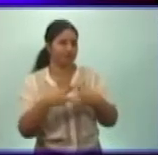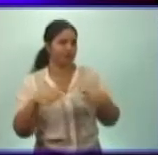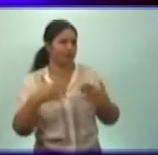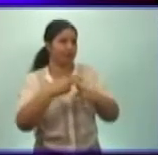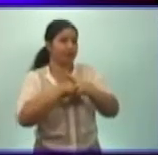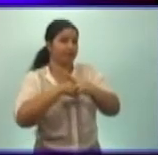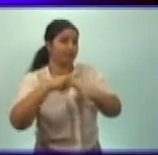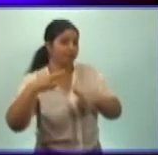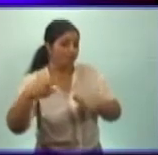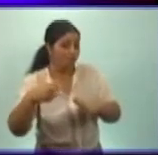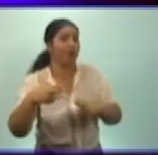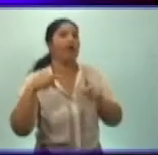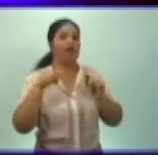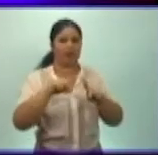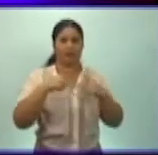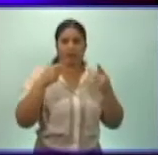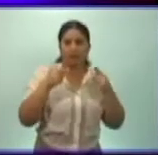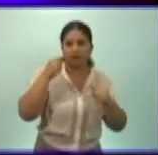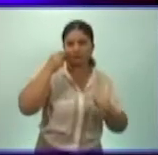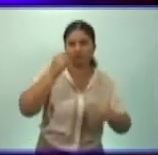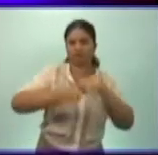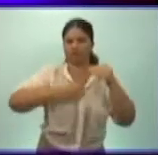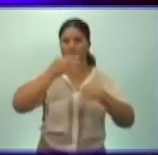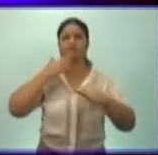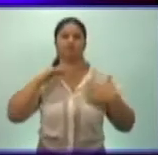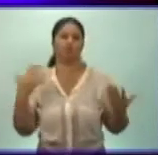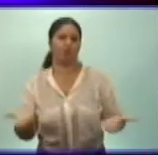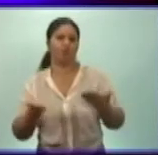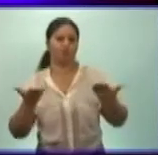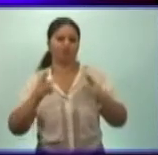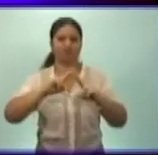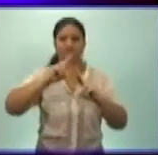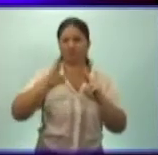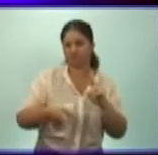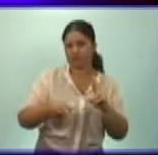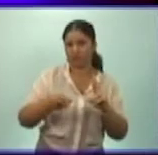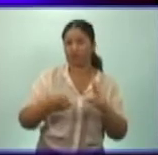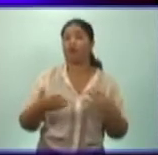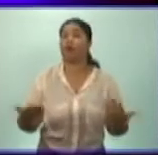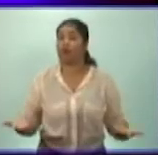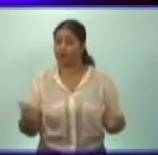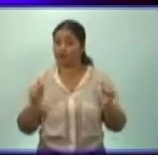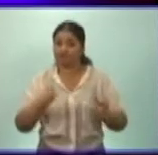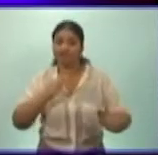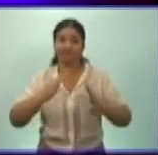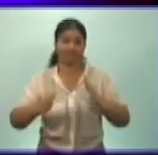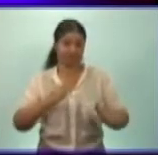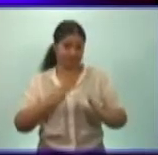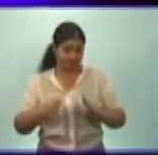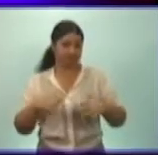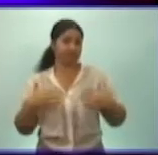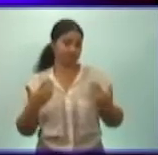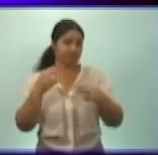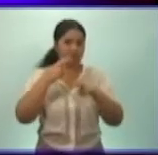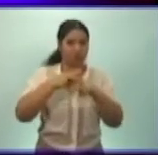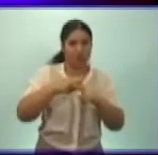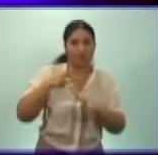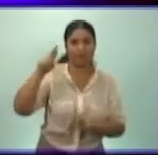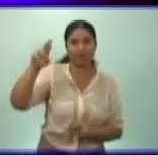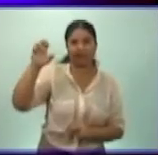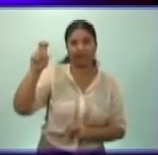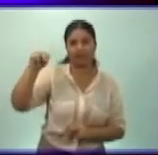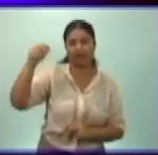el teatro? En el Renacimiento se dieron obras teatrales muy importantes como Romeo y Julieta de William Shakespeare